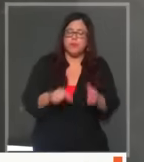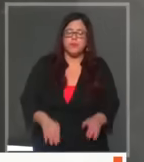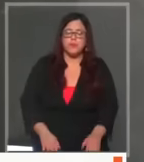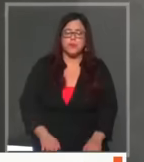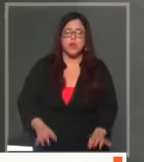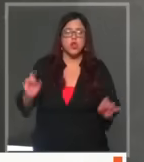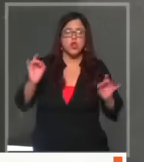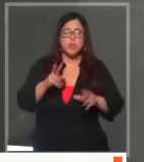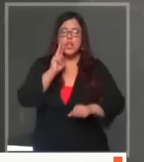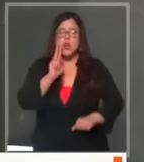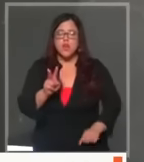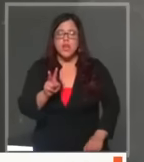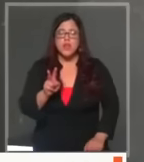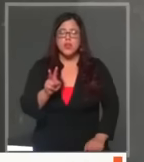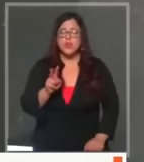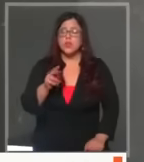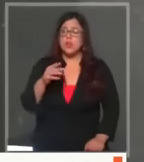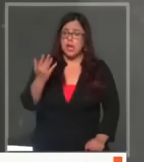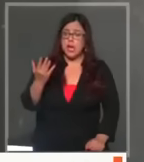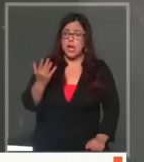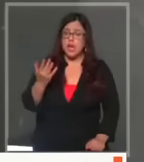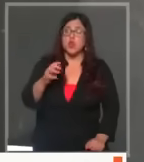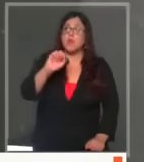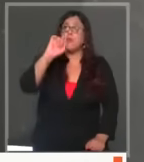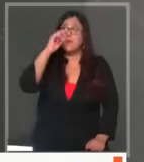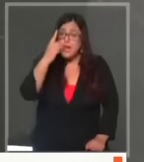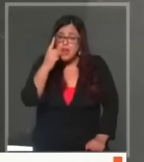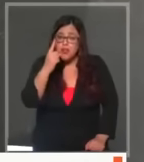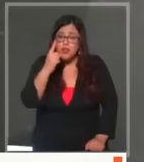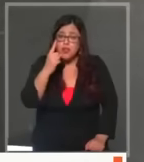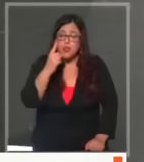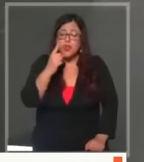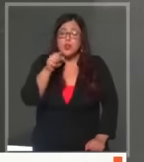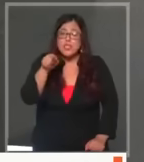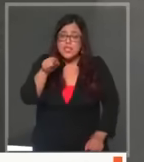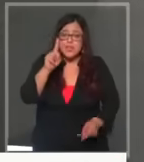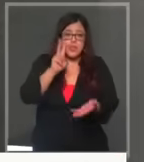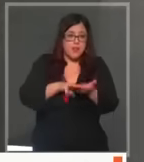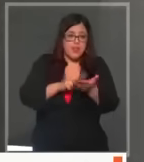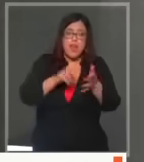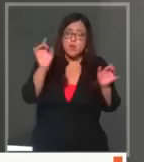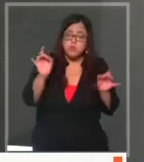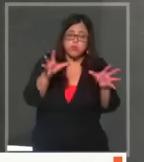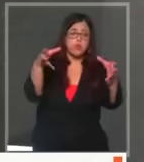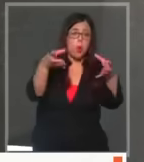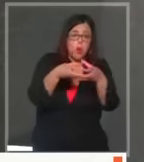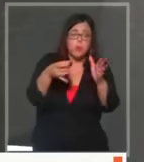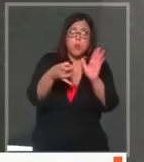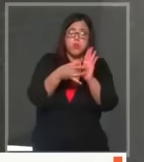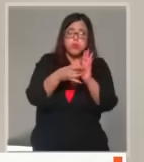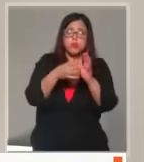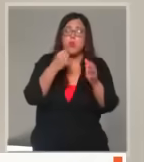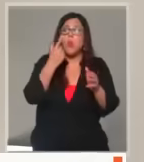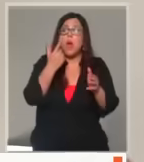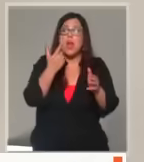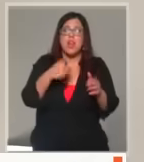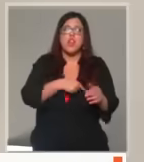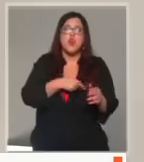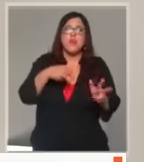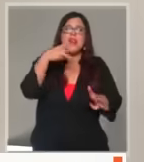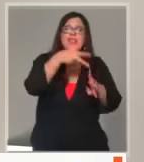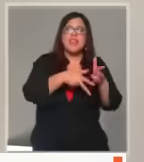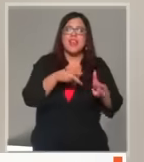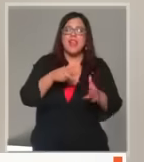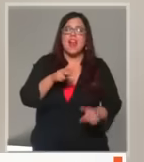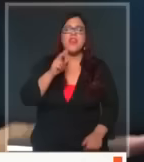viendo la punta del iceberg de una verdadera asociación criminal. El tren de Vitacura. Pero el foco